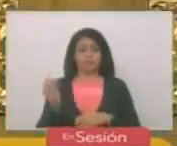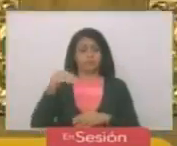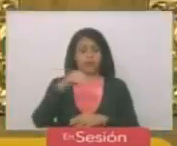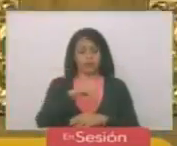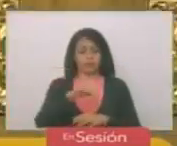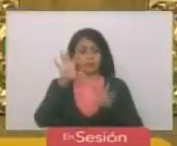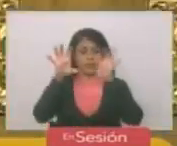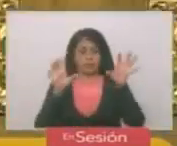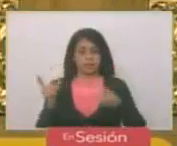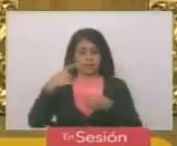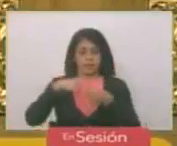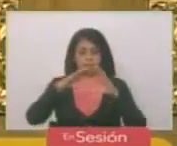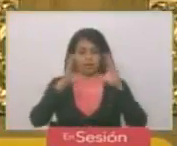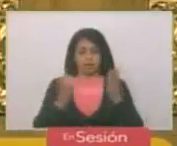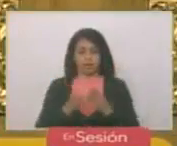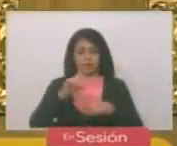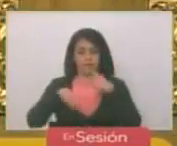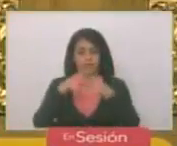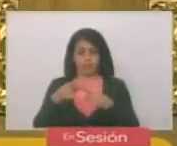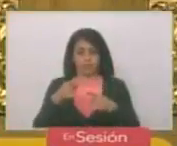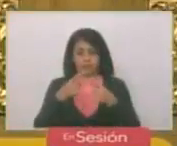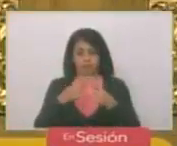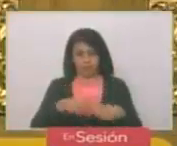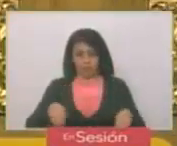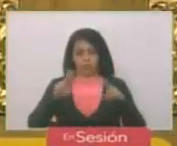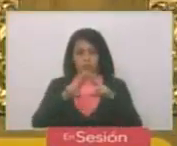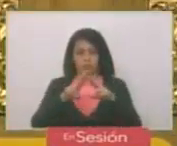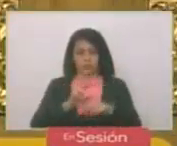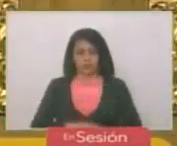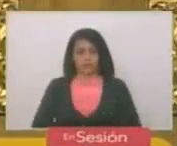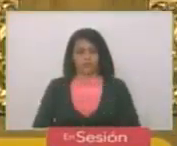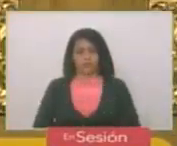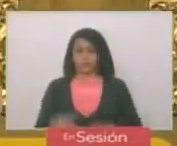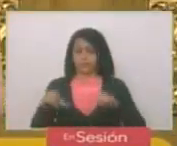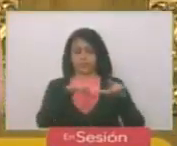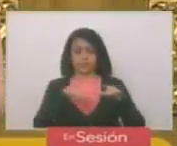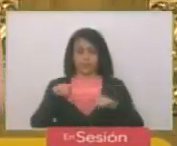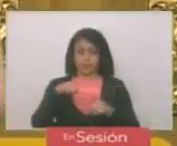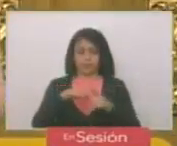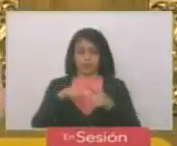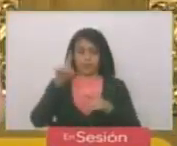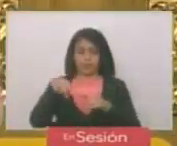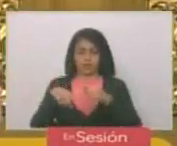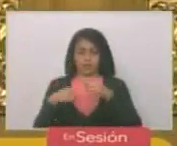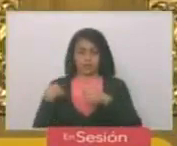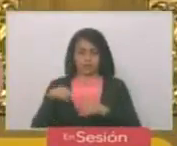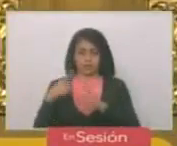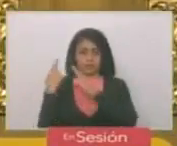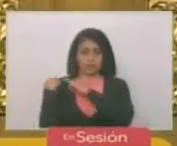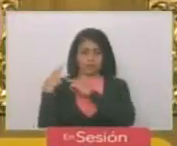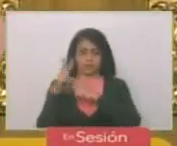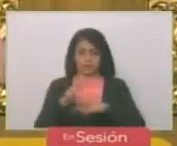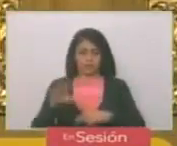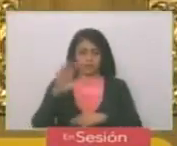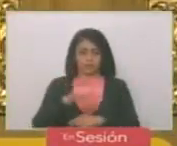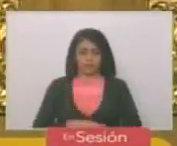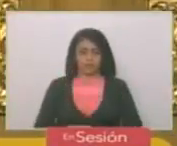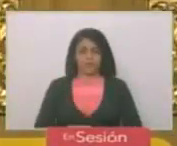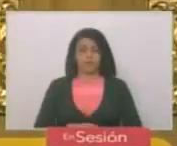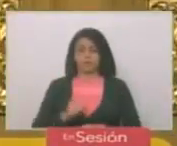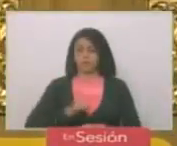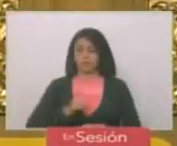mundo después de las Naciones Unidas. En el espacio que tuvo la delegación venezolana y el